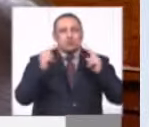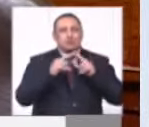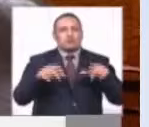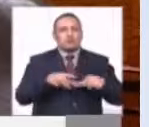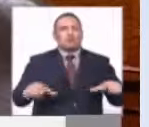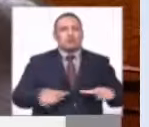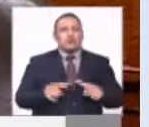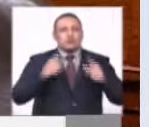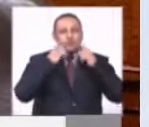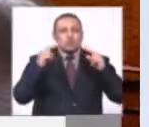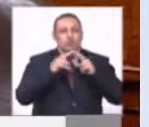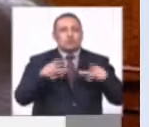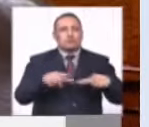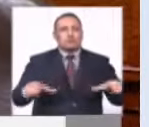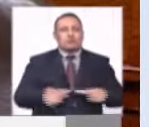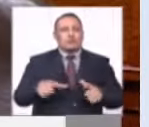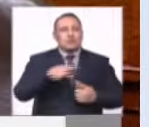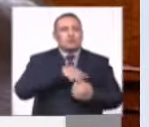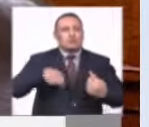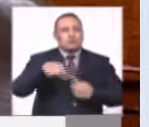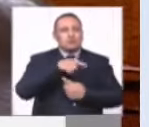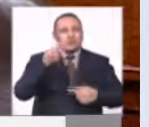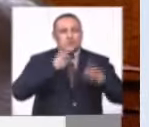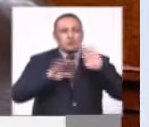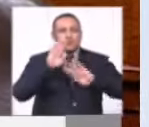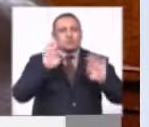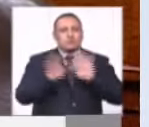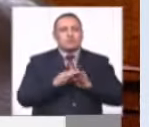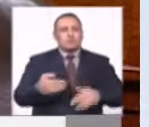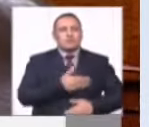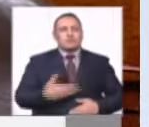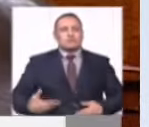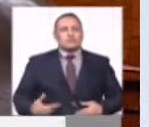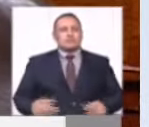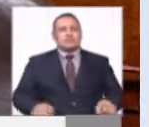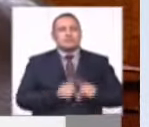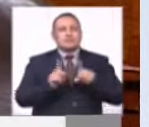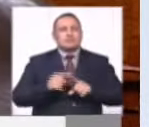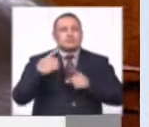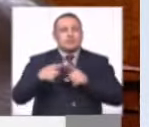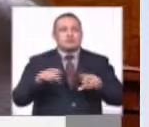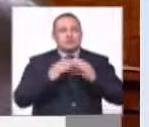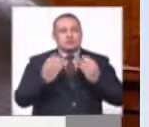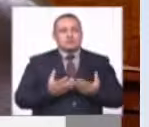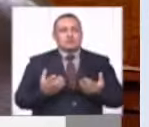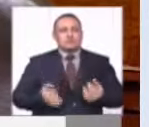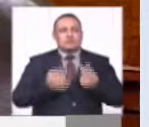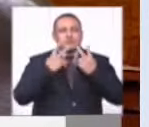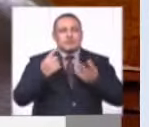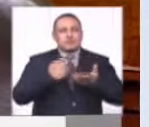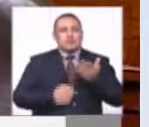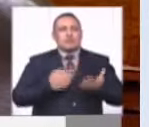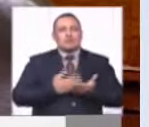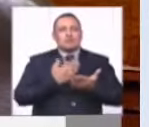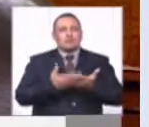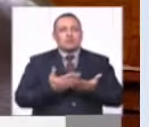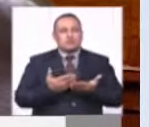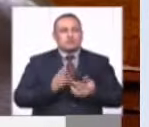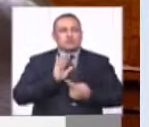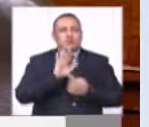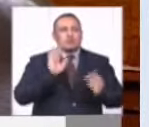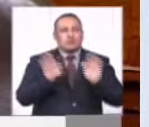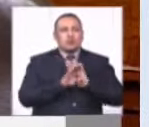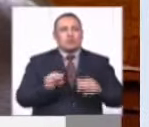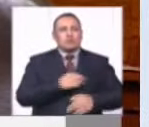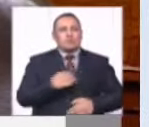zona, no conoce el eje vial. Es preocupante, presidente, colegas congresistas, que se haya propuesto